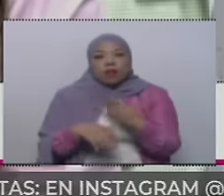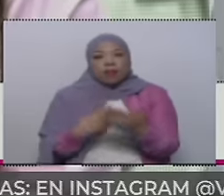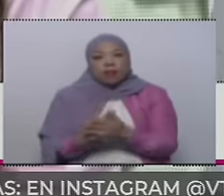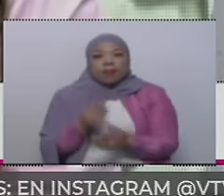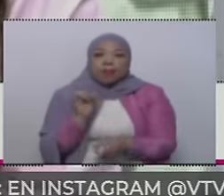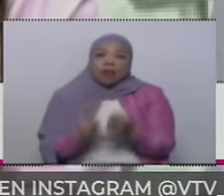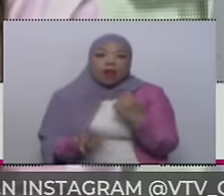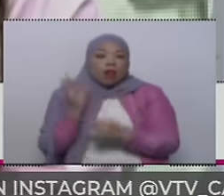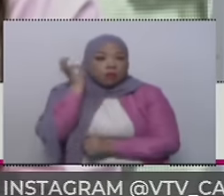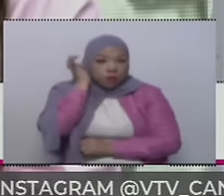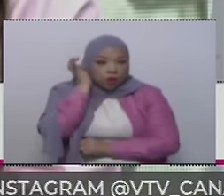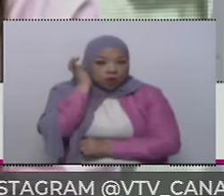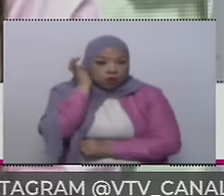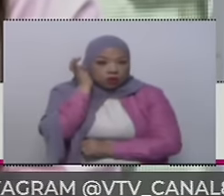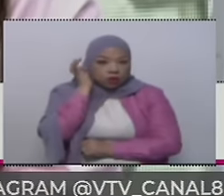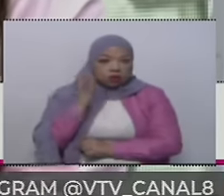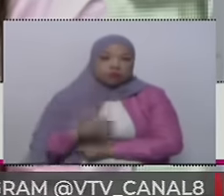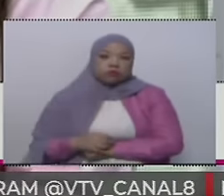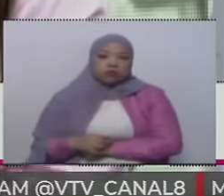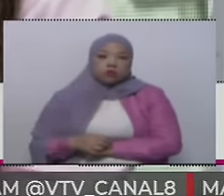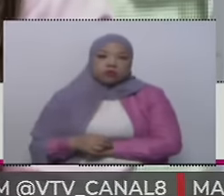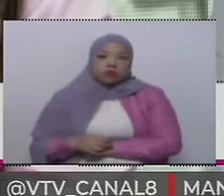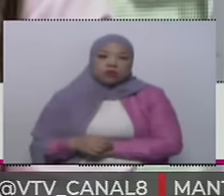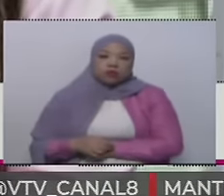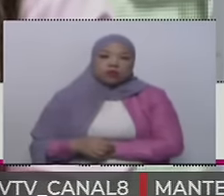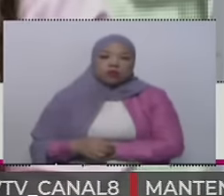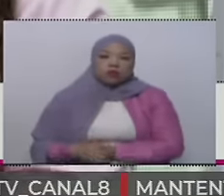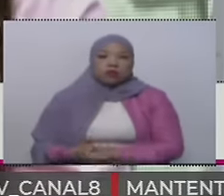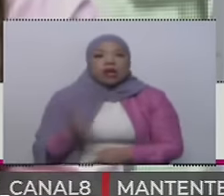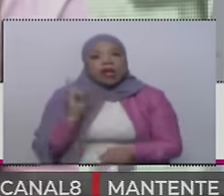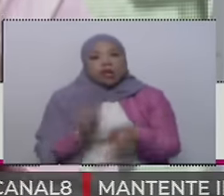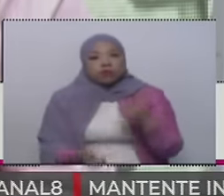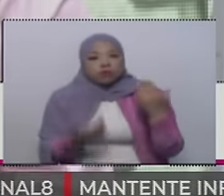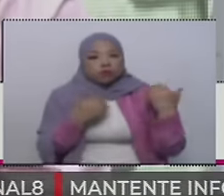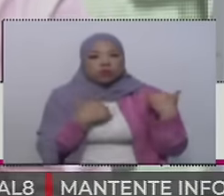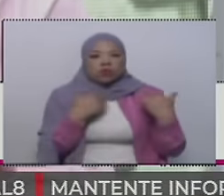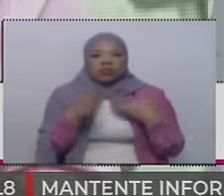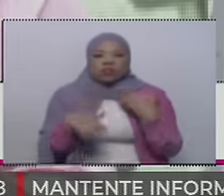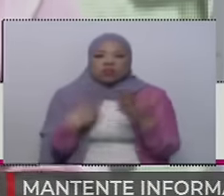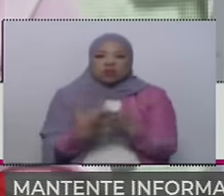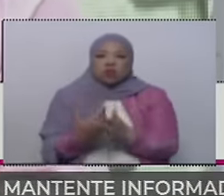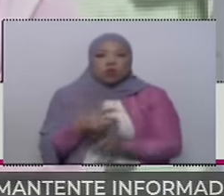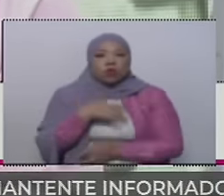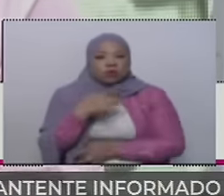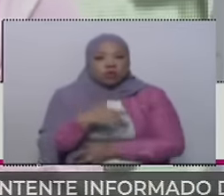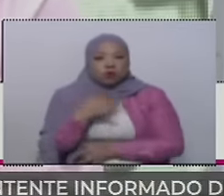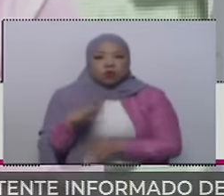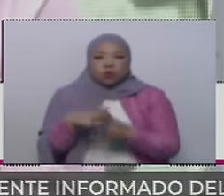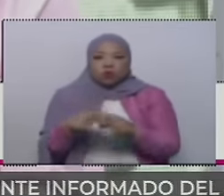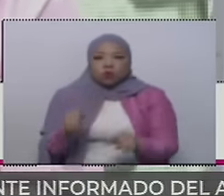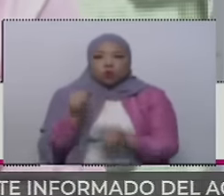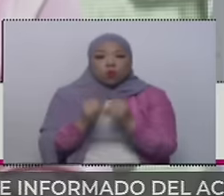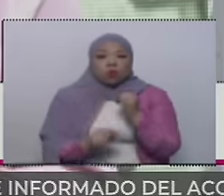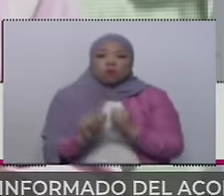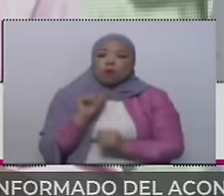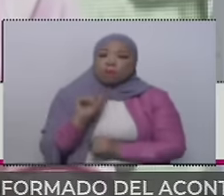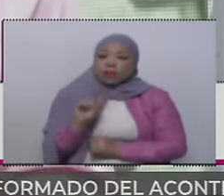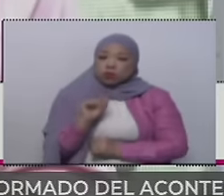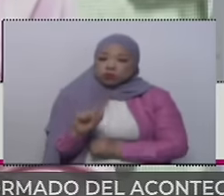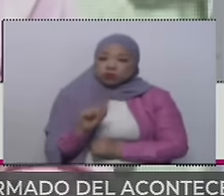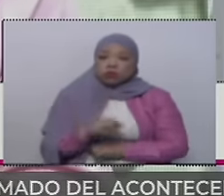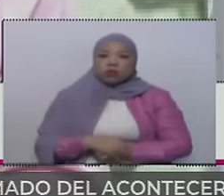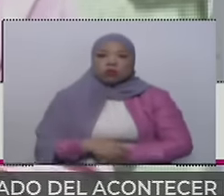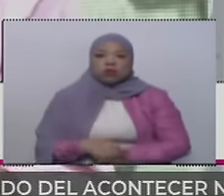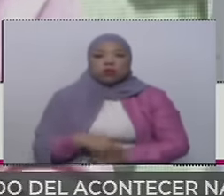presidente, la mujer pareciera que cargamos el cielo a veces, y en ese sentido dejamos a veces todo para último momento, y en